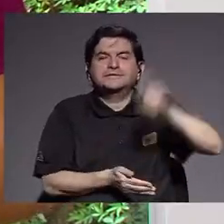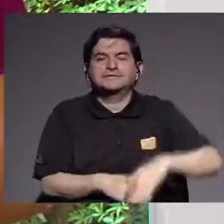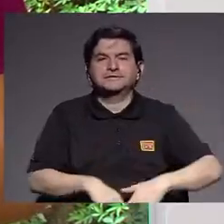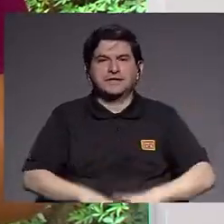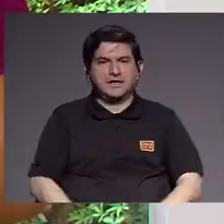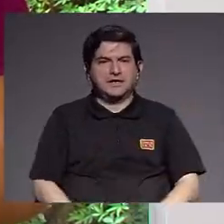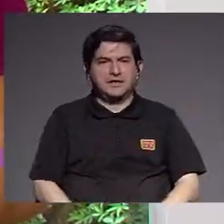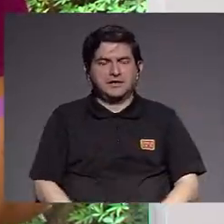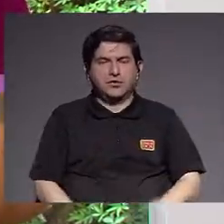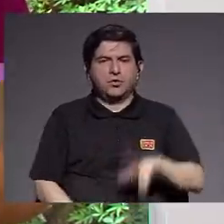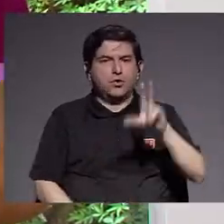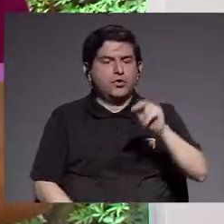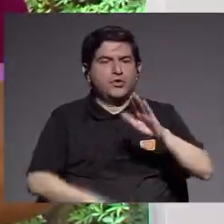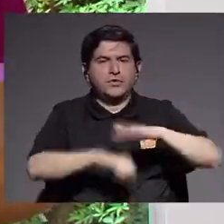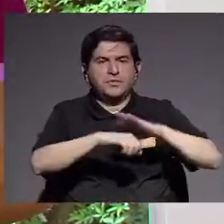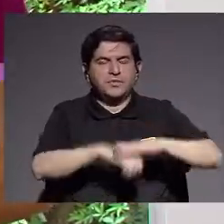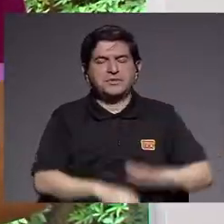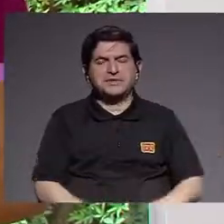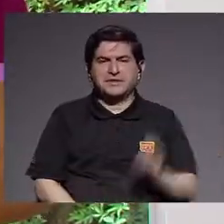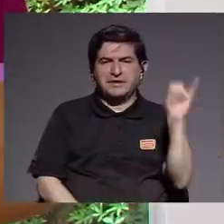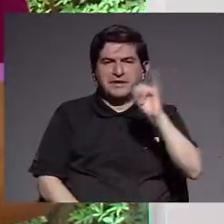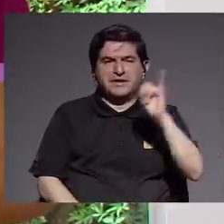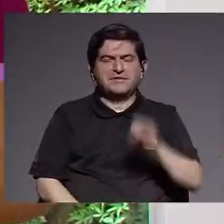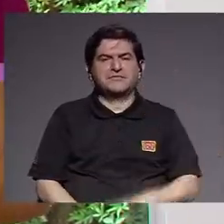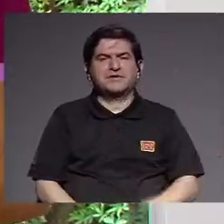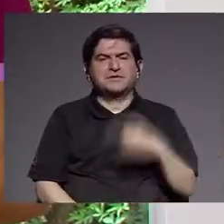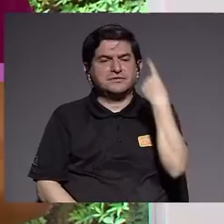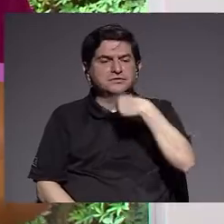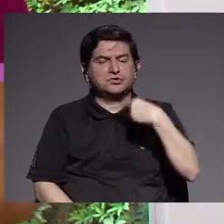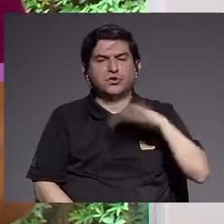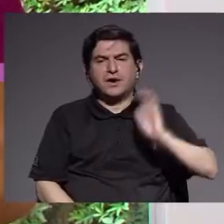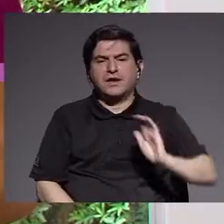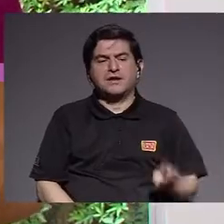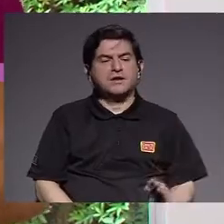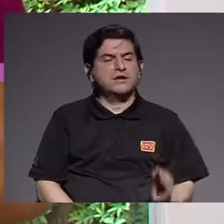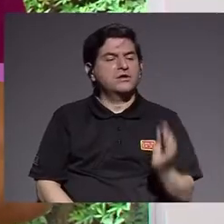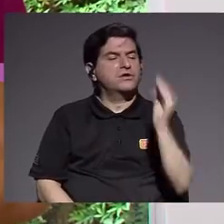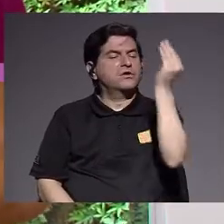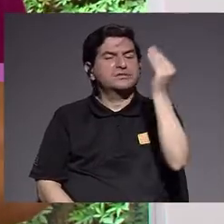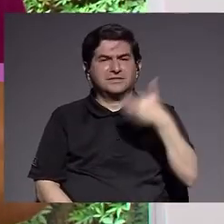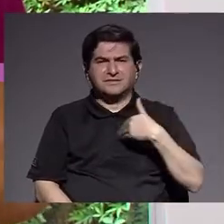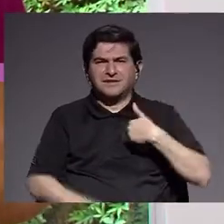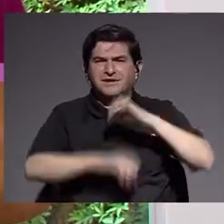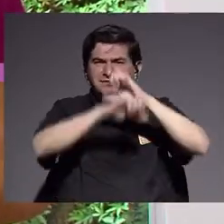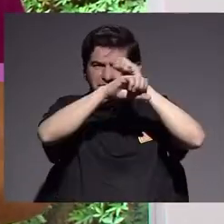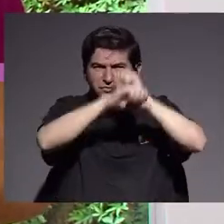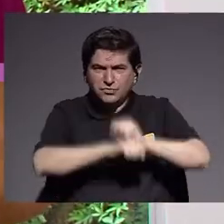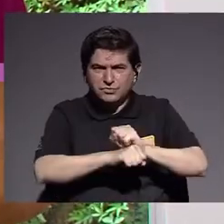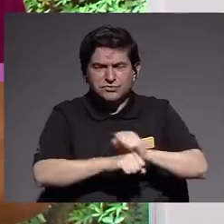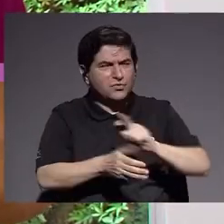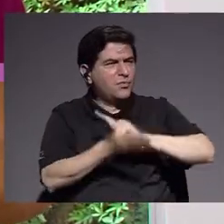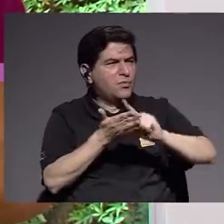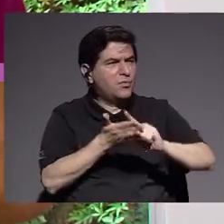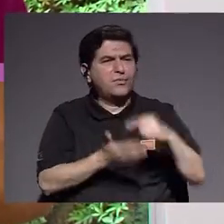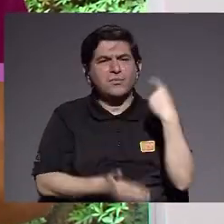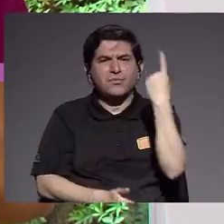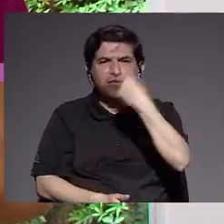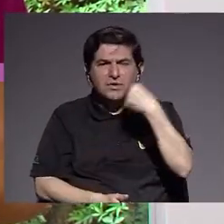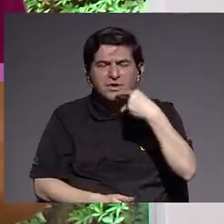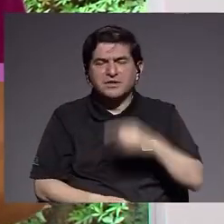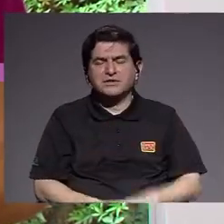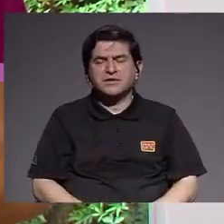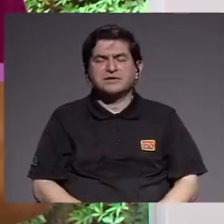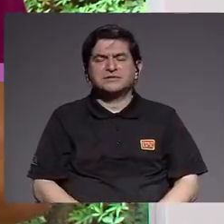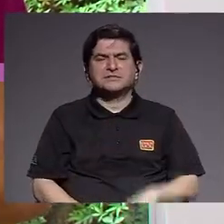los remanentes y puede darle paso a impresiones documentales entonces conforme el niño va consiguiendo adolescentes y tiene esos hábitos de